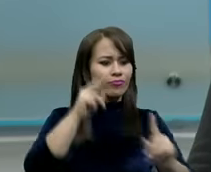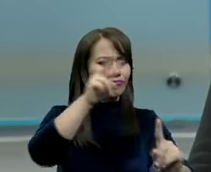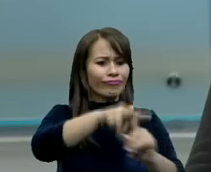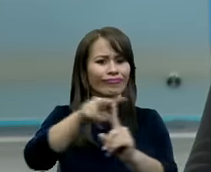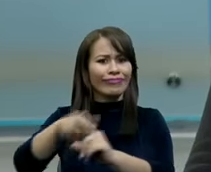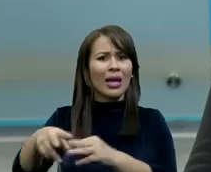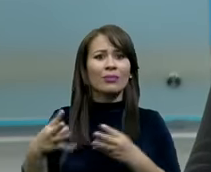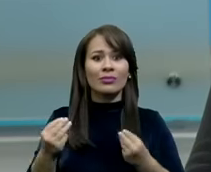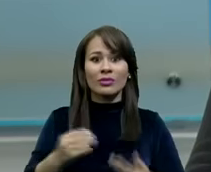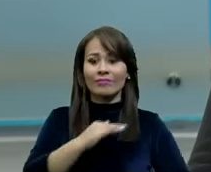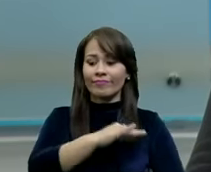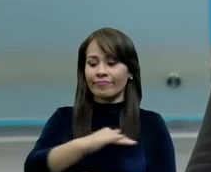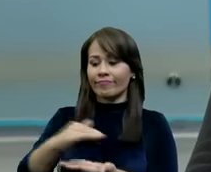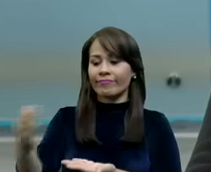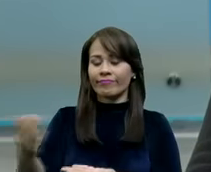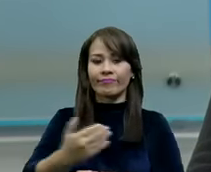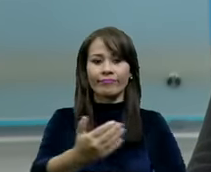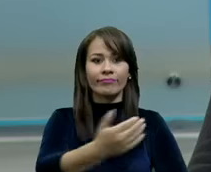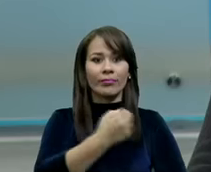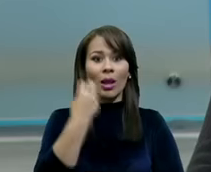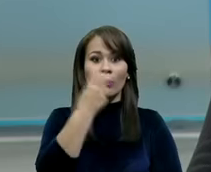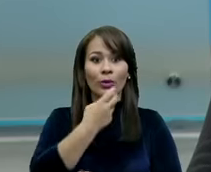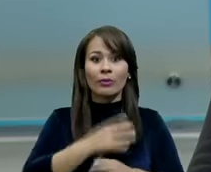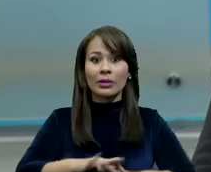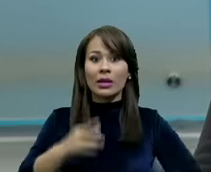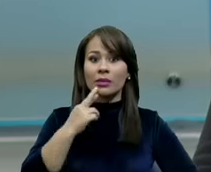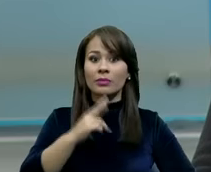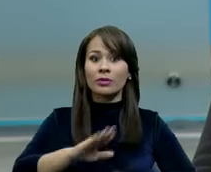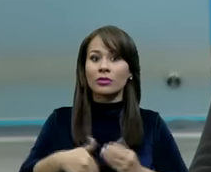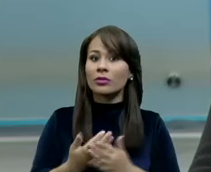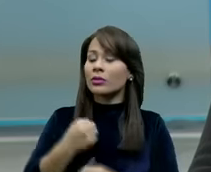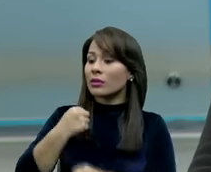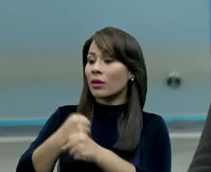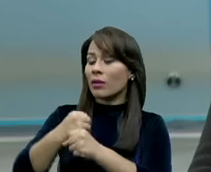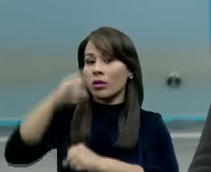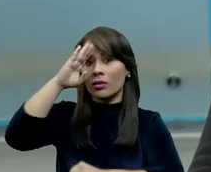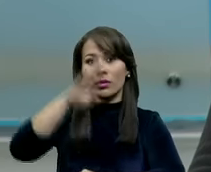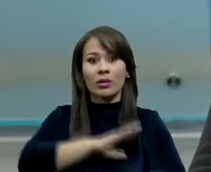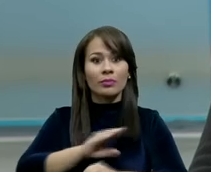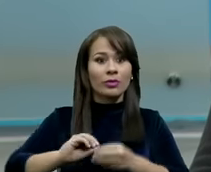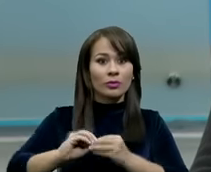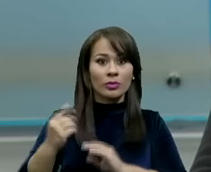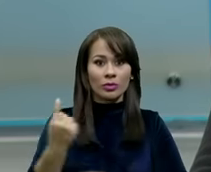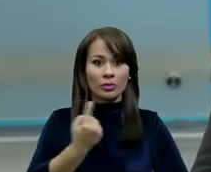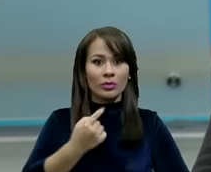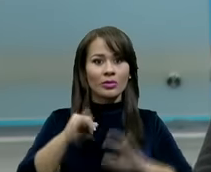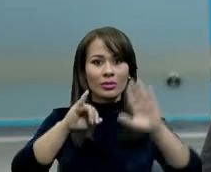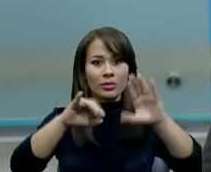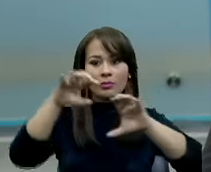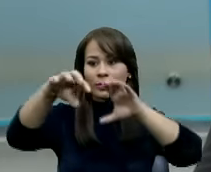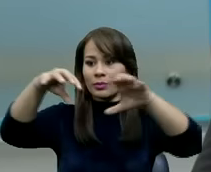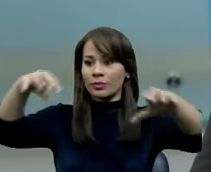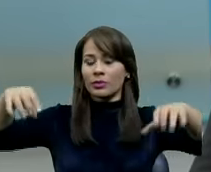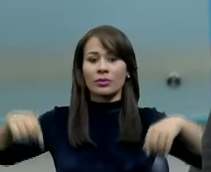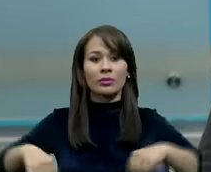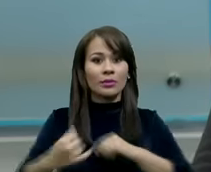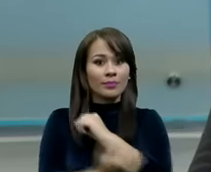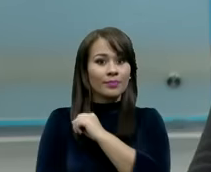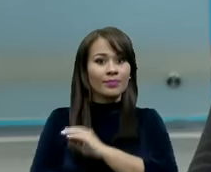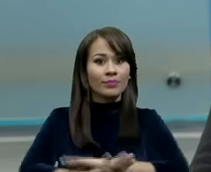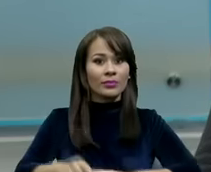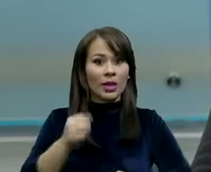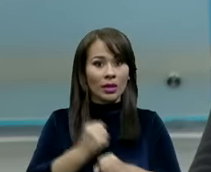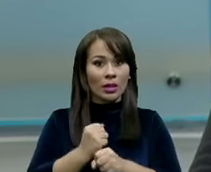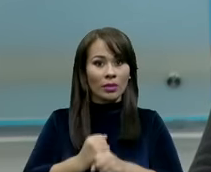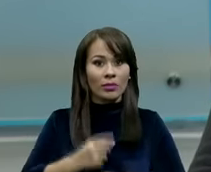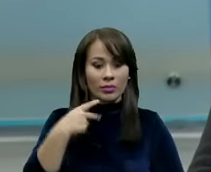gran cantidad de evidencias fue el resultado del operativo policial Jaque Mate 1 que se ejecutó en 6 provincias del país. Durante la